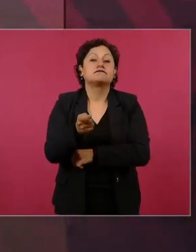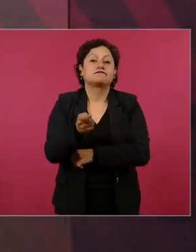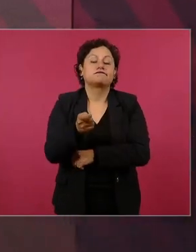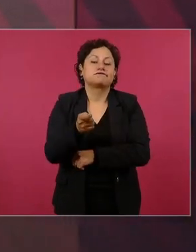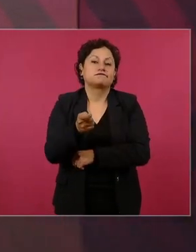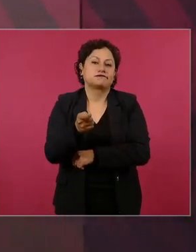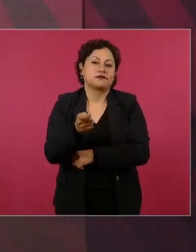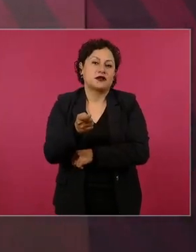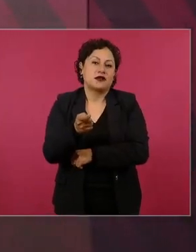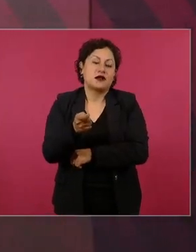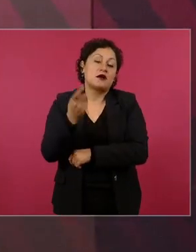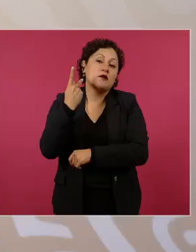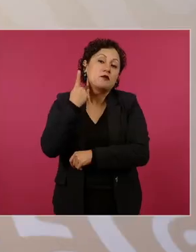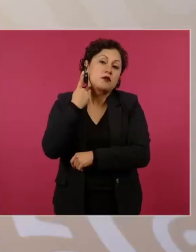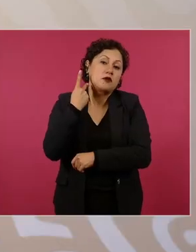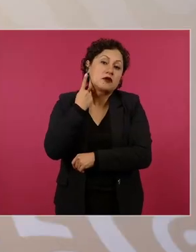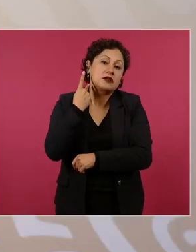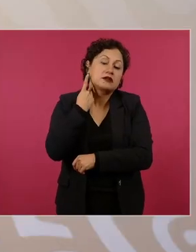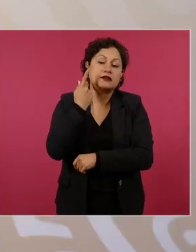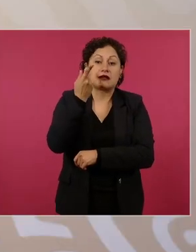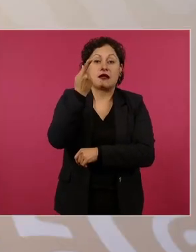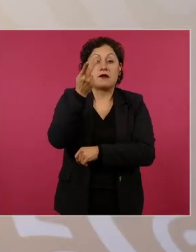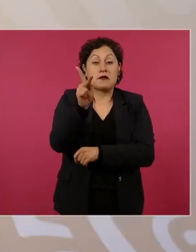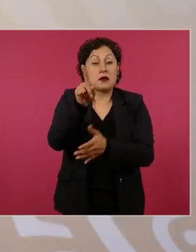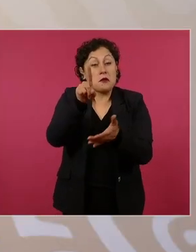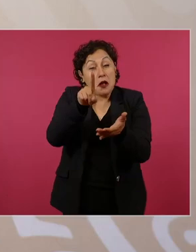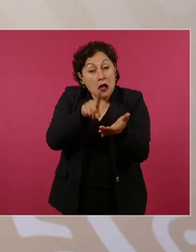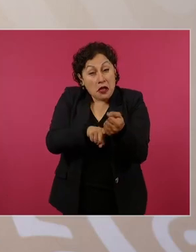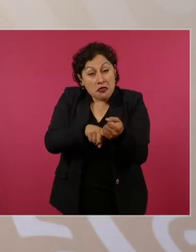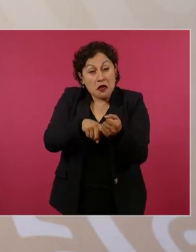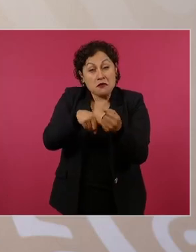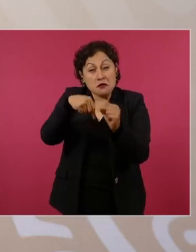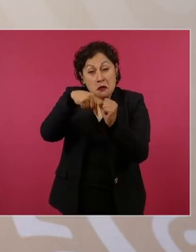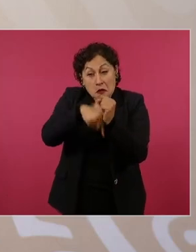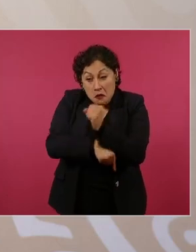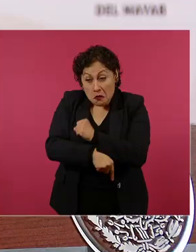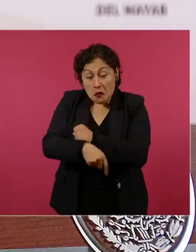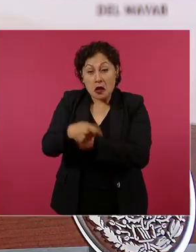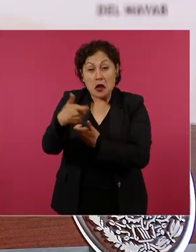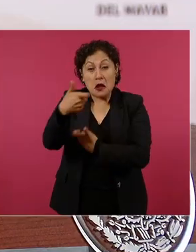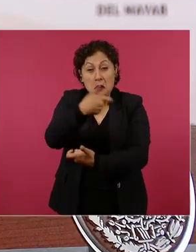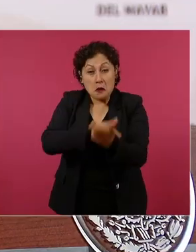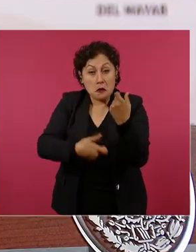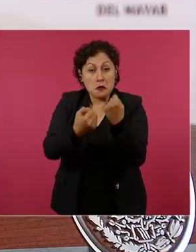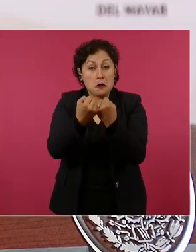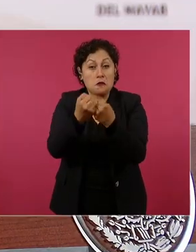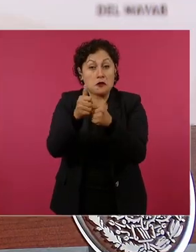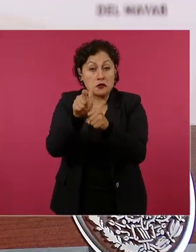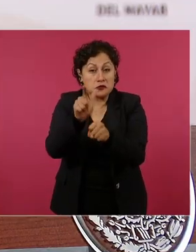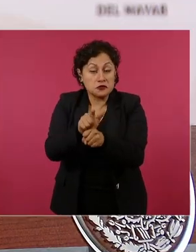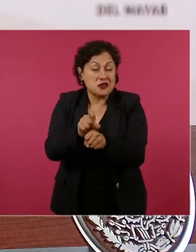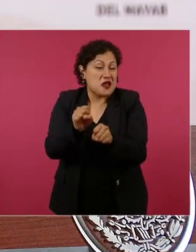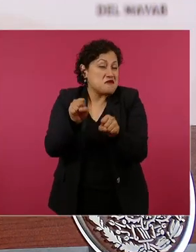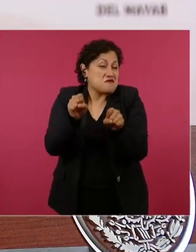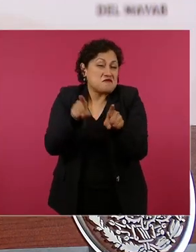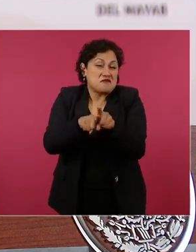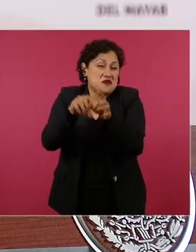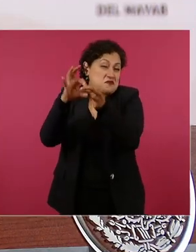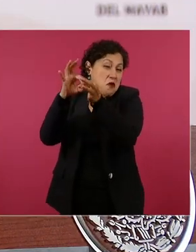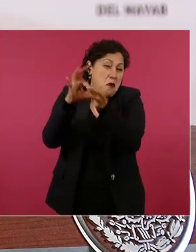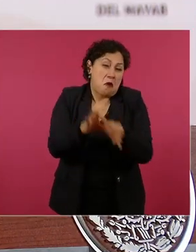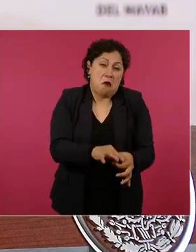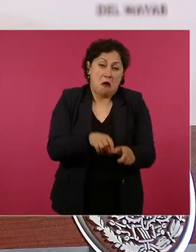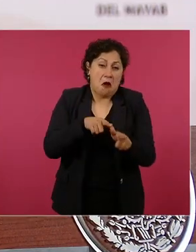dominación económica, social, permaneció intacta. En las haciendas habían,